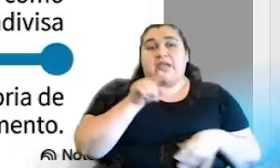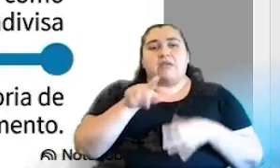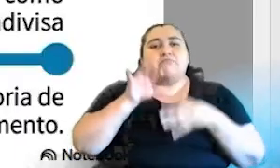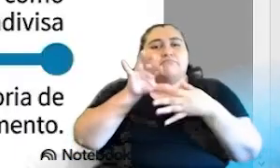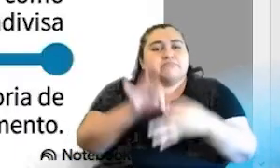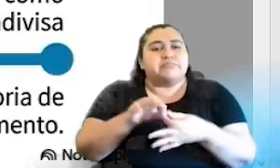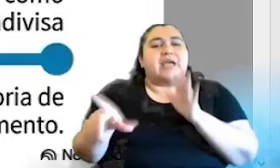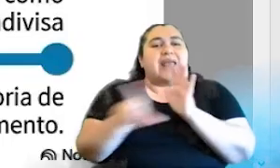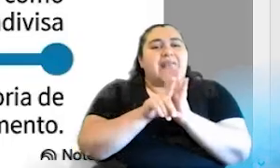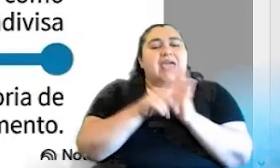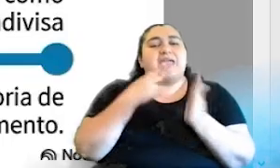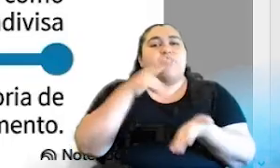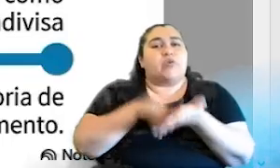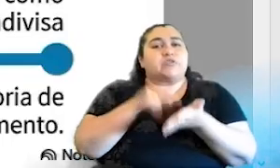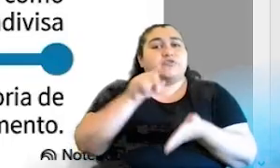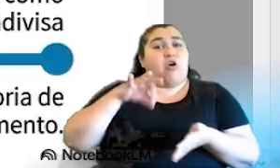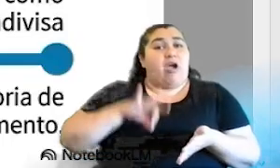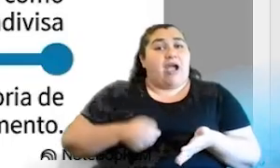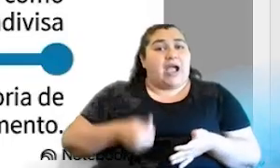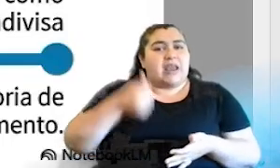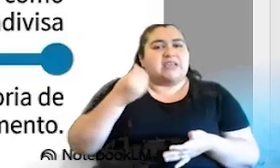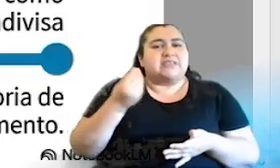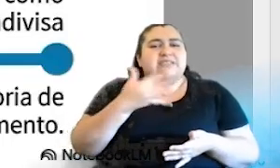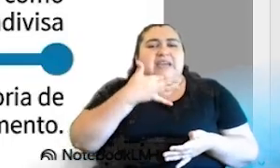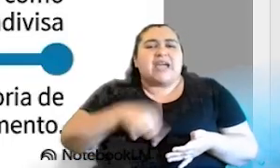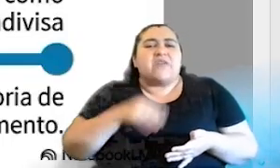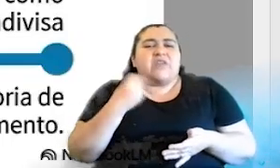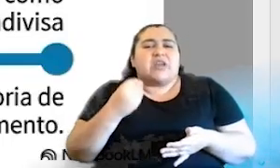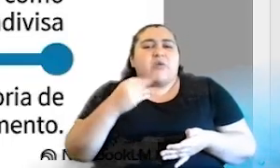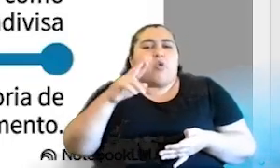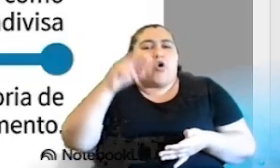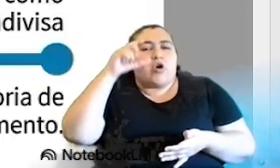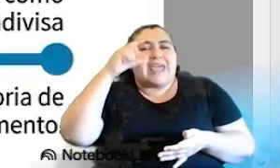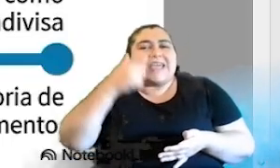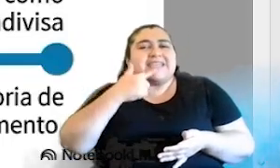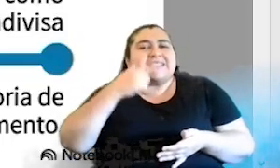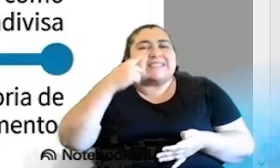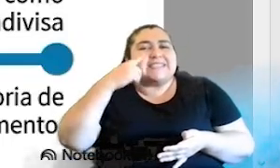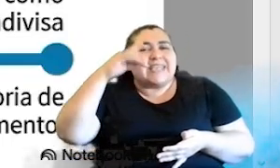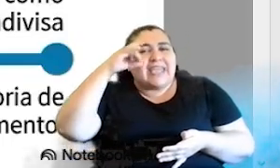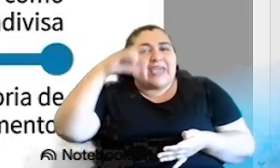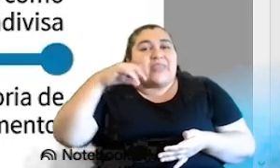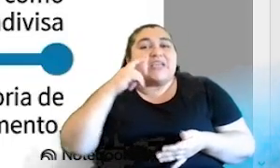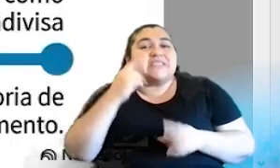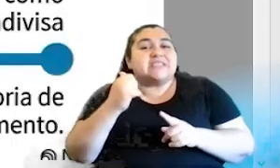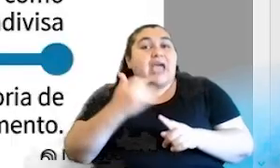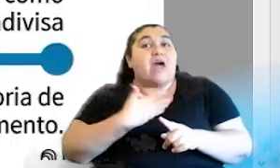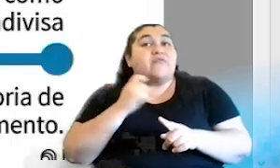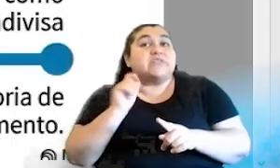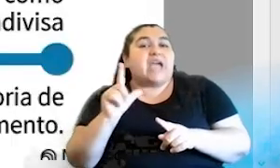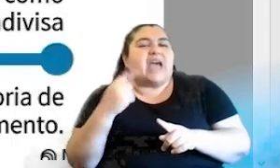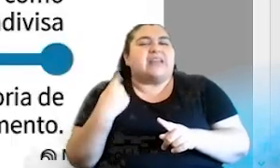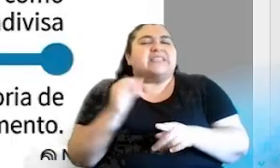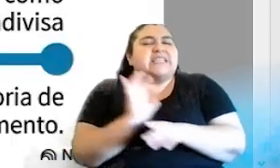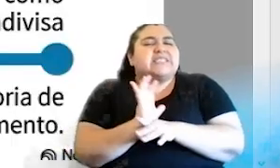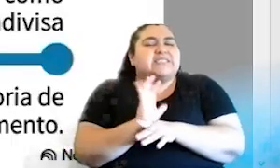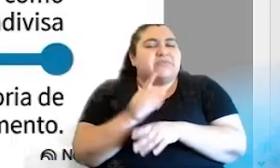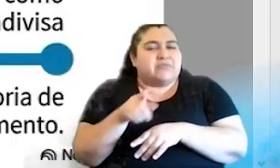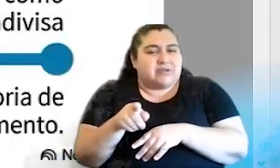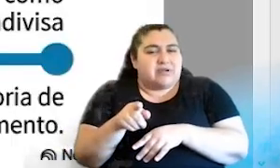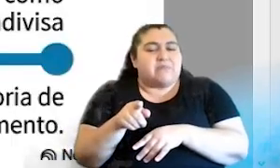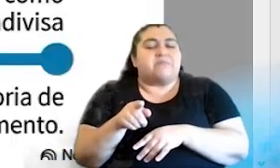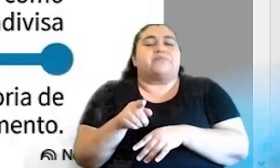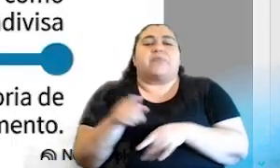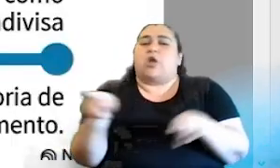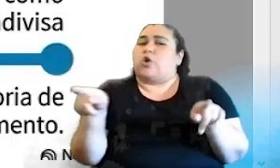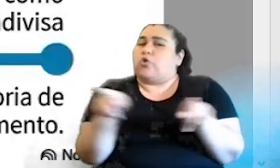del impuesto a las ganancias, qué se entiende por residencia y qué, sobre todo residencia fiscal, y qué no. ¿Por qué? Porque no es